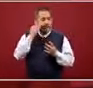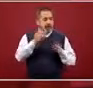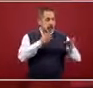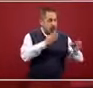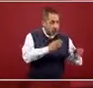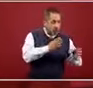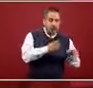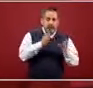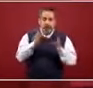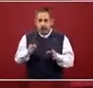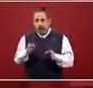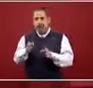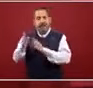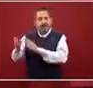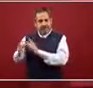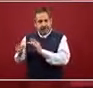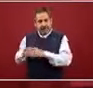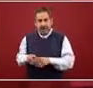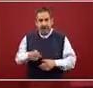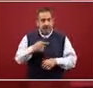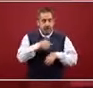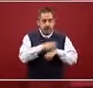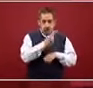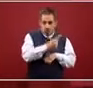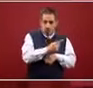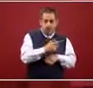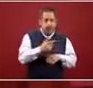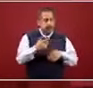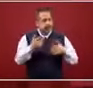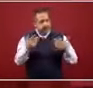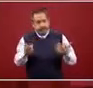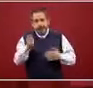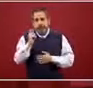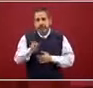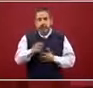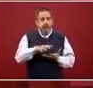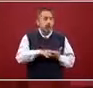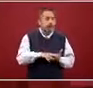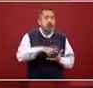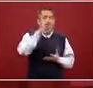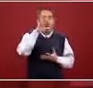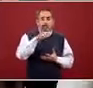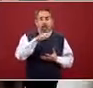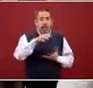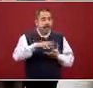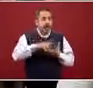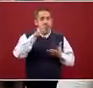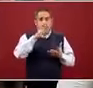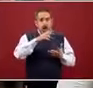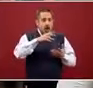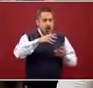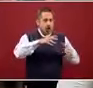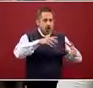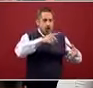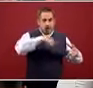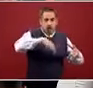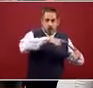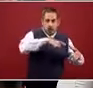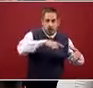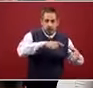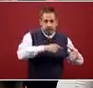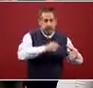la fase 2 y la fase 3. En la fase 1 o escenario 1, la mayoría o prácticamente todos en el primer día